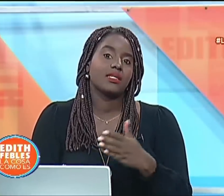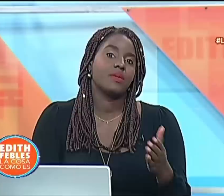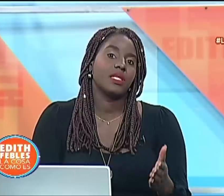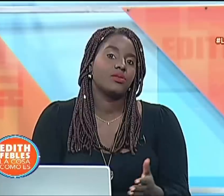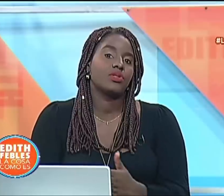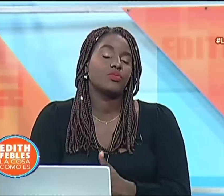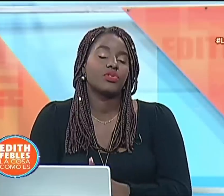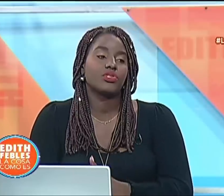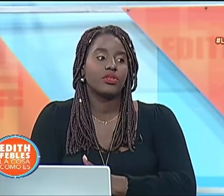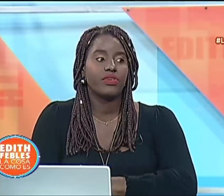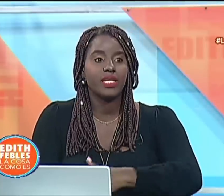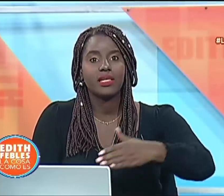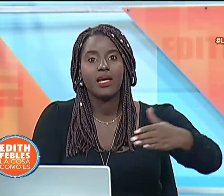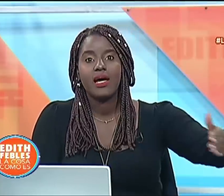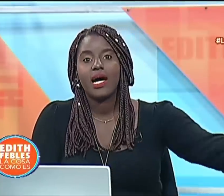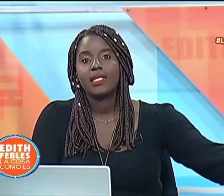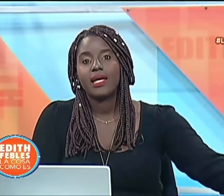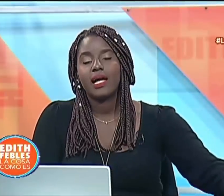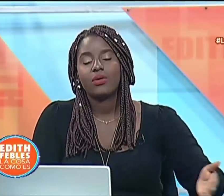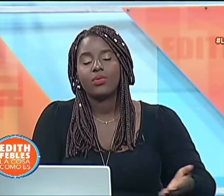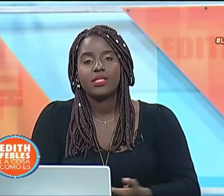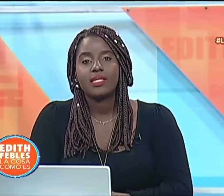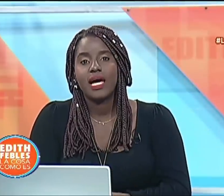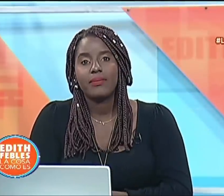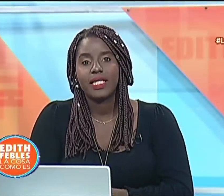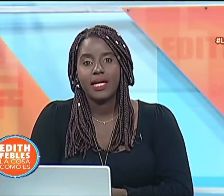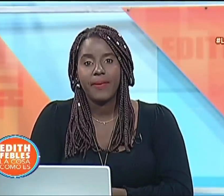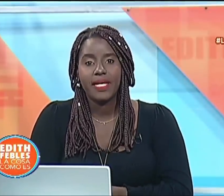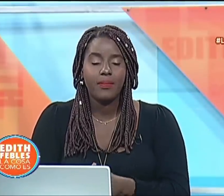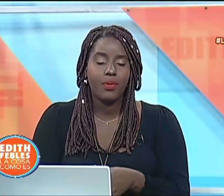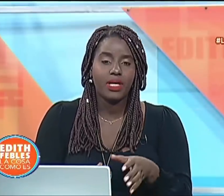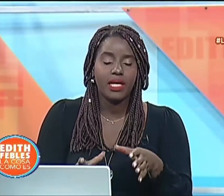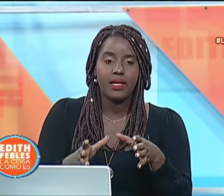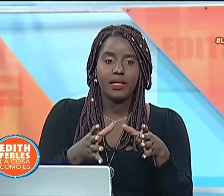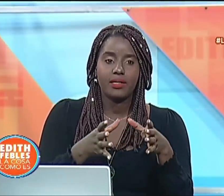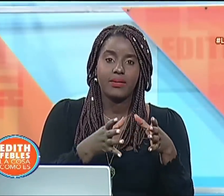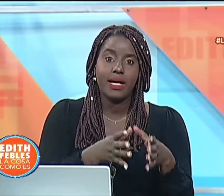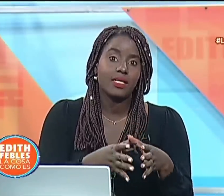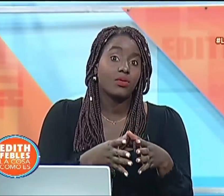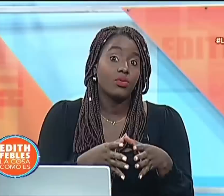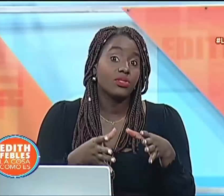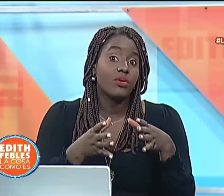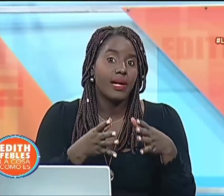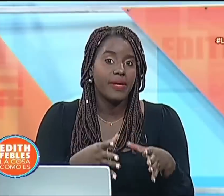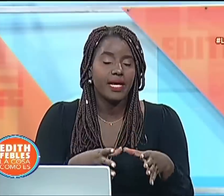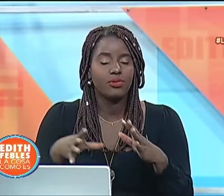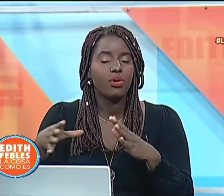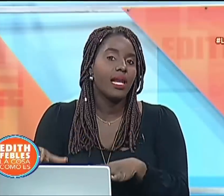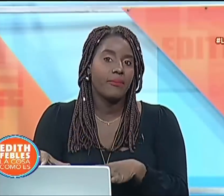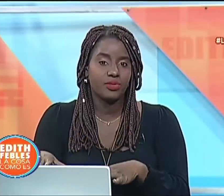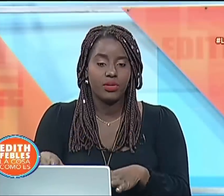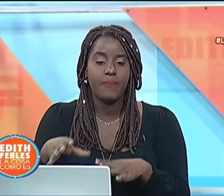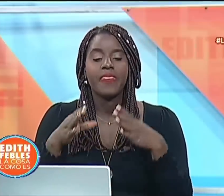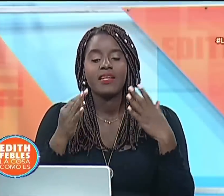ser expedito. Es un proceso diferente al judicial en materia penal, porque se va a hacer un juicio al bien, no